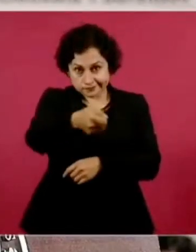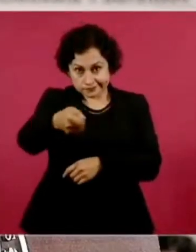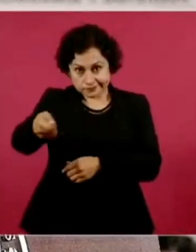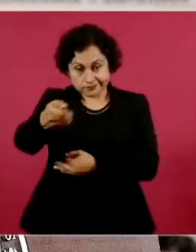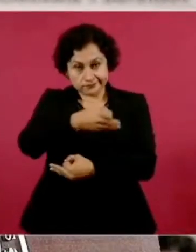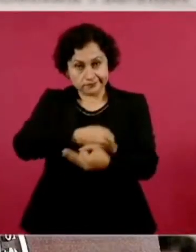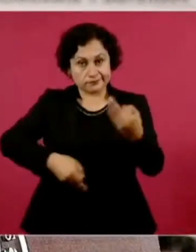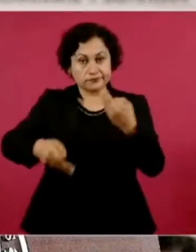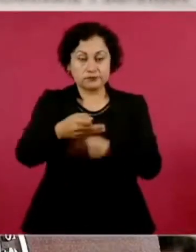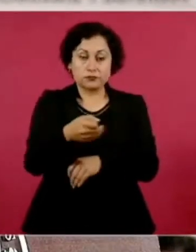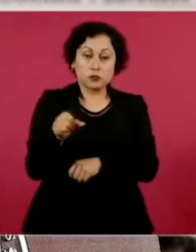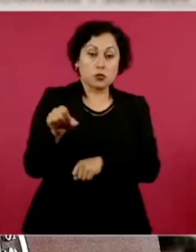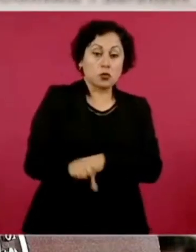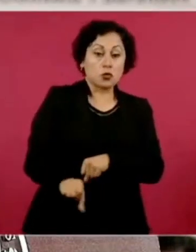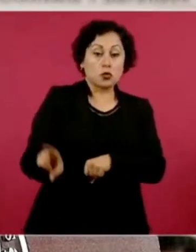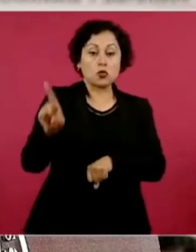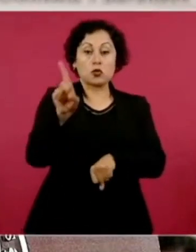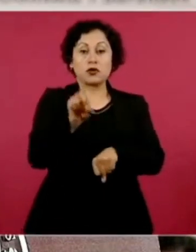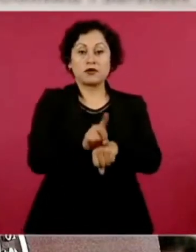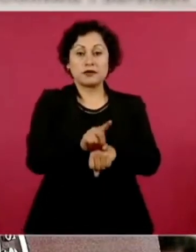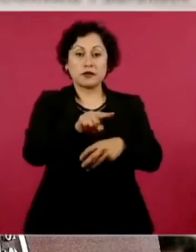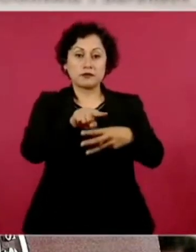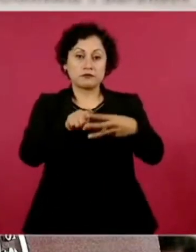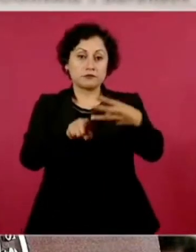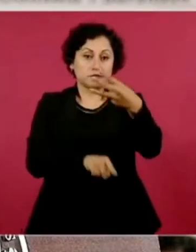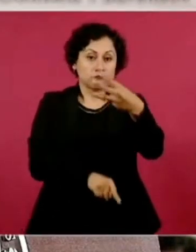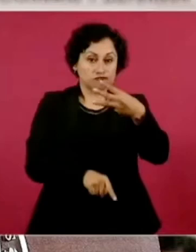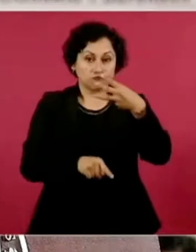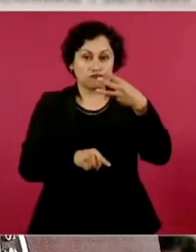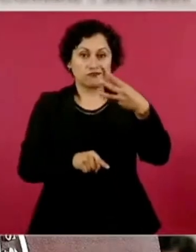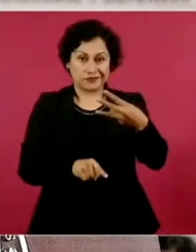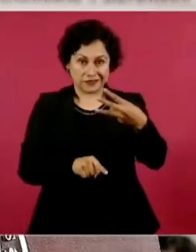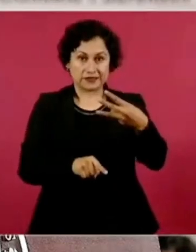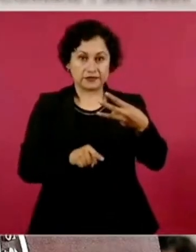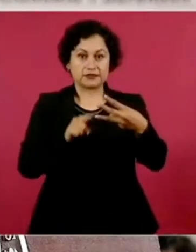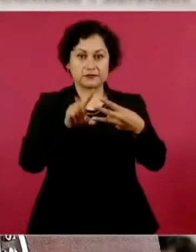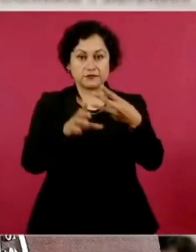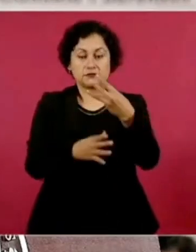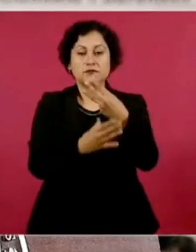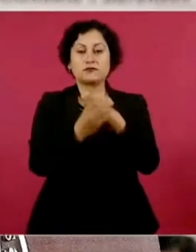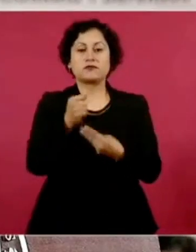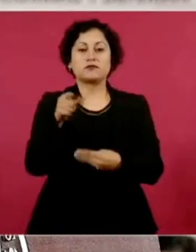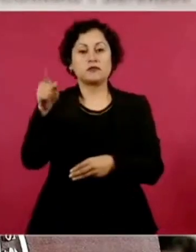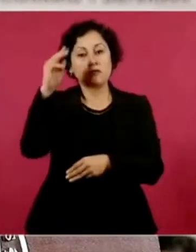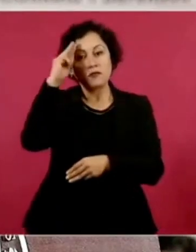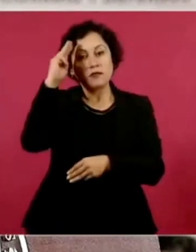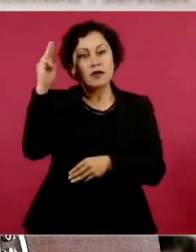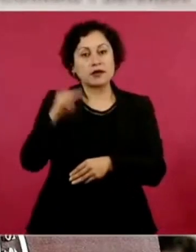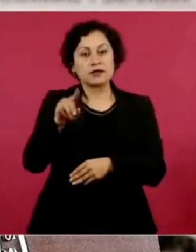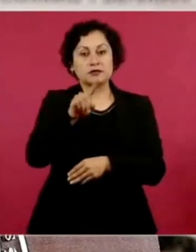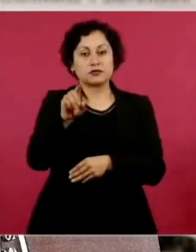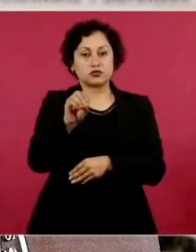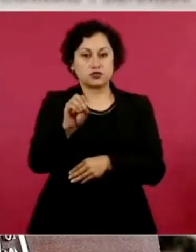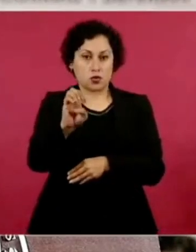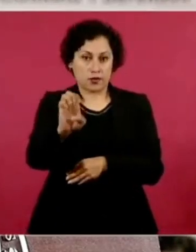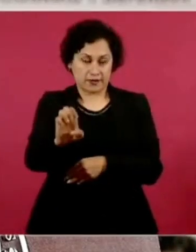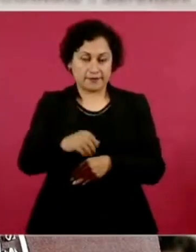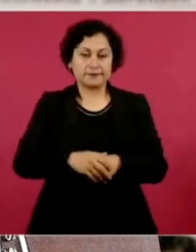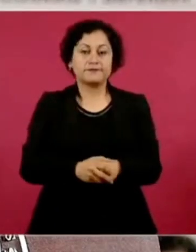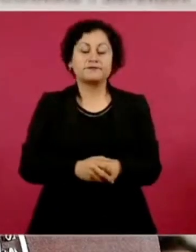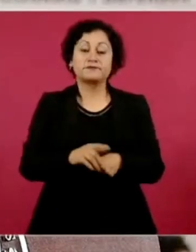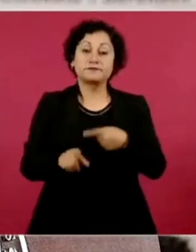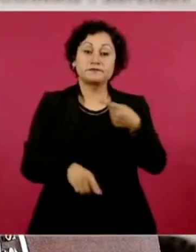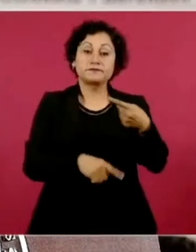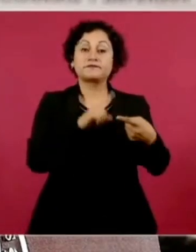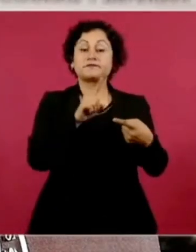para hoy tenemos 3 puntos, todos tratados por el maestro Zoé Robledo. En principio, la